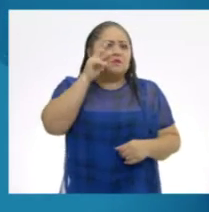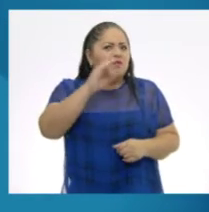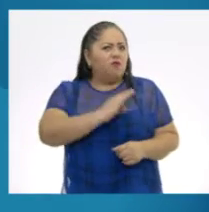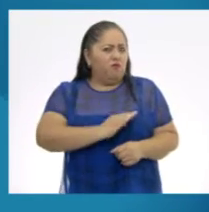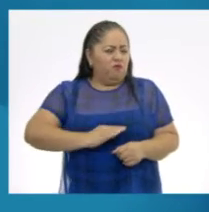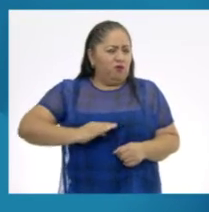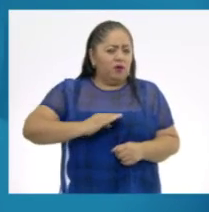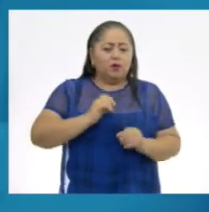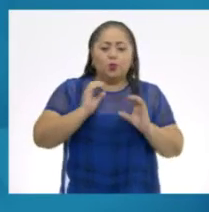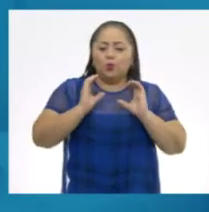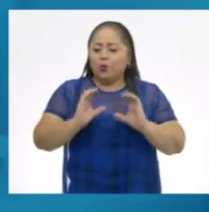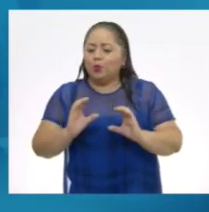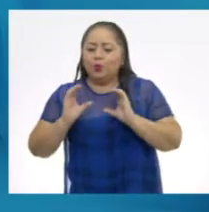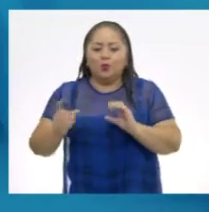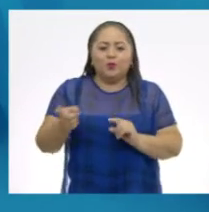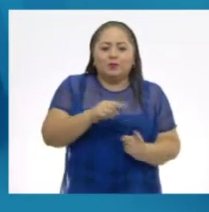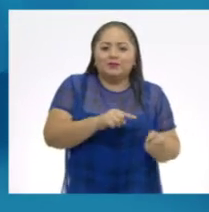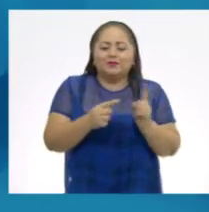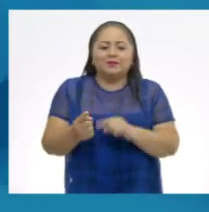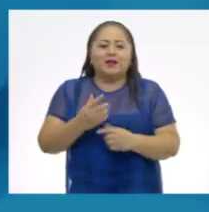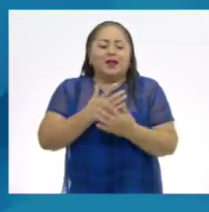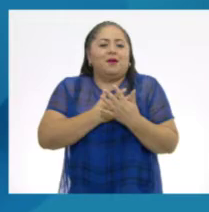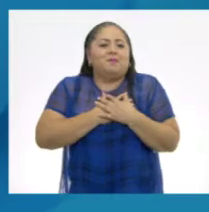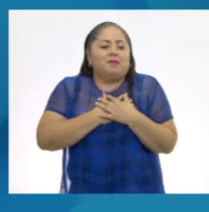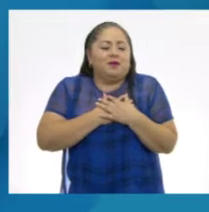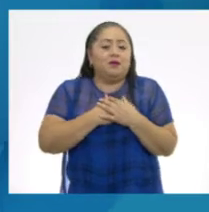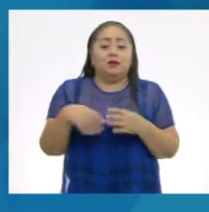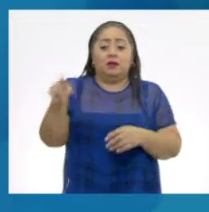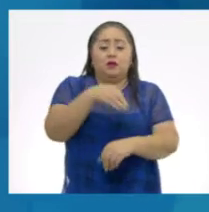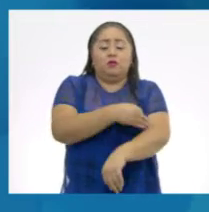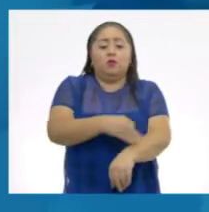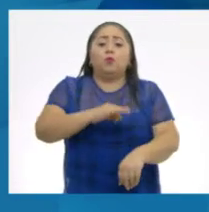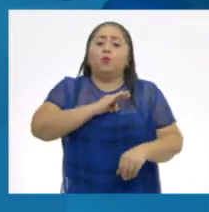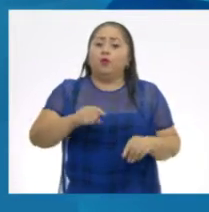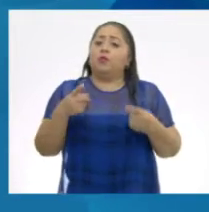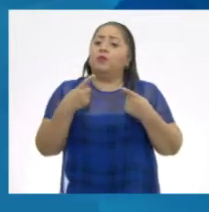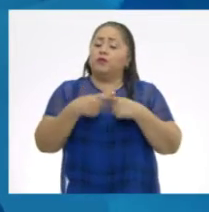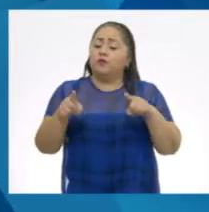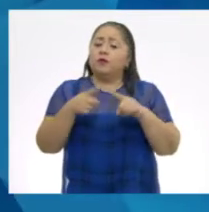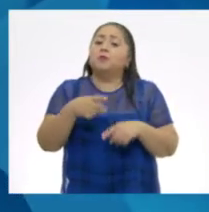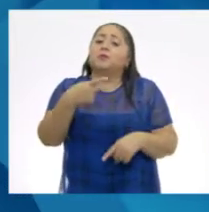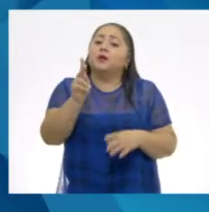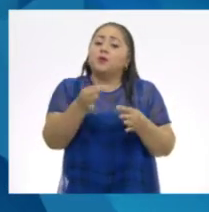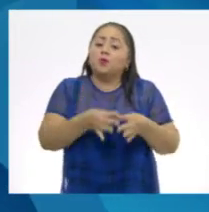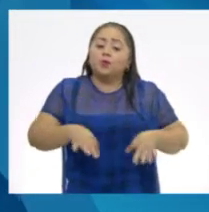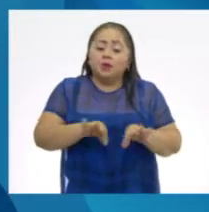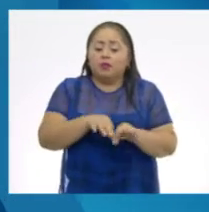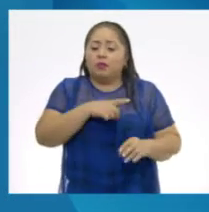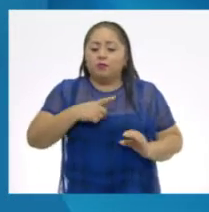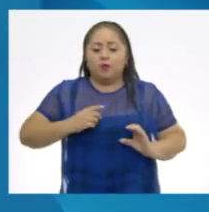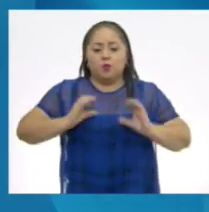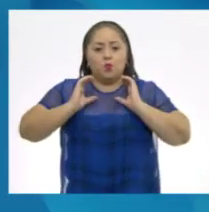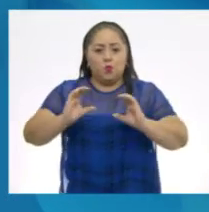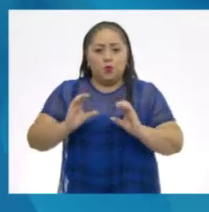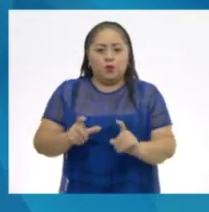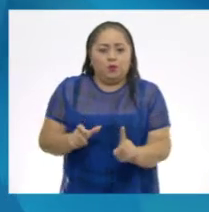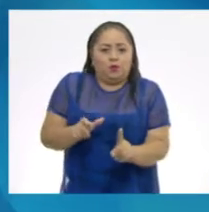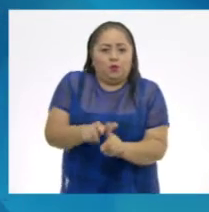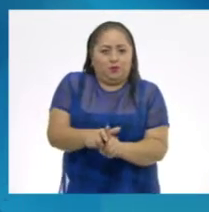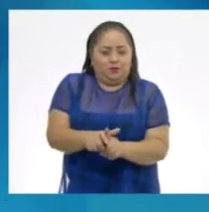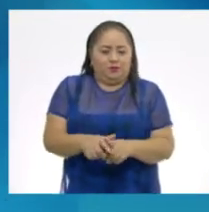felices, cuidándose y amándose. Las familias pueden ser diferentes. Lo importante es el cuidado y protección que se